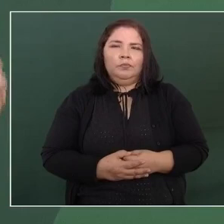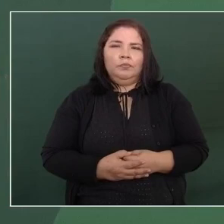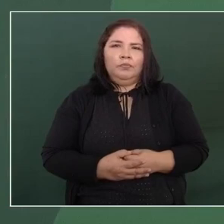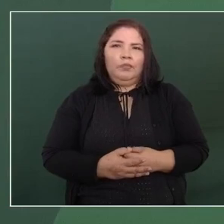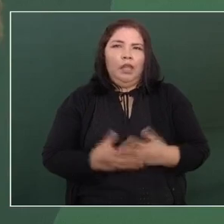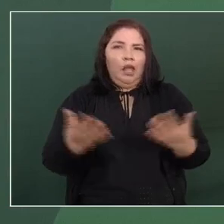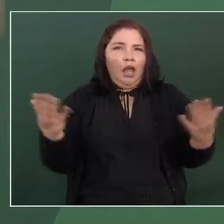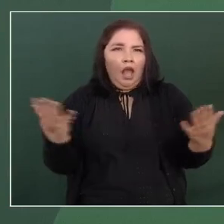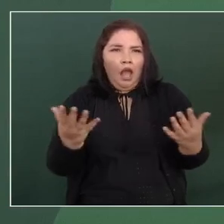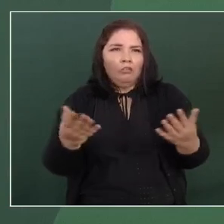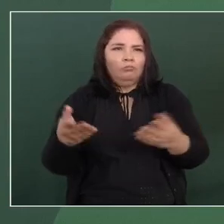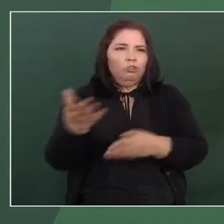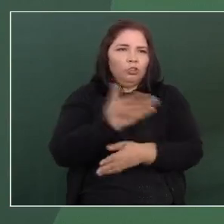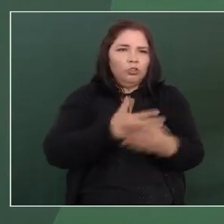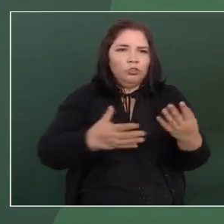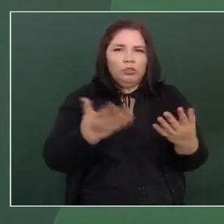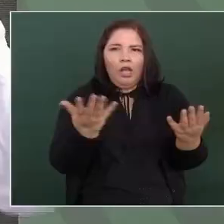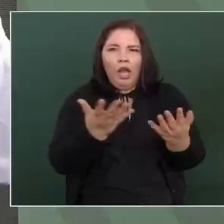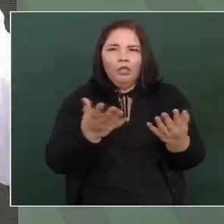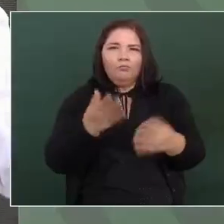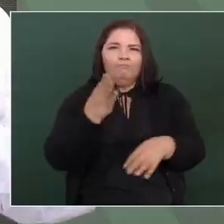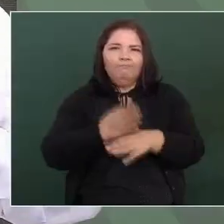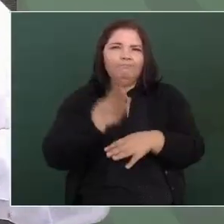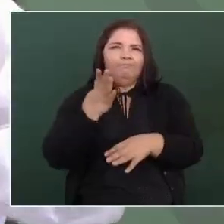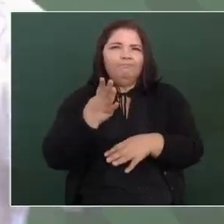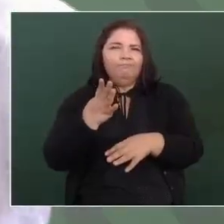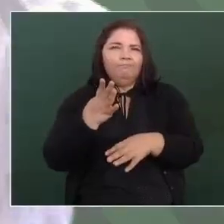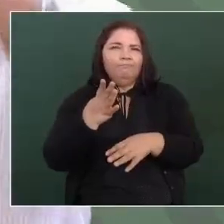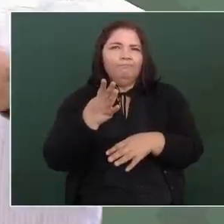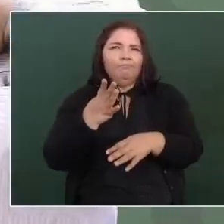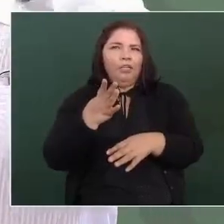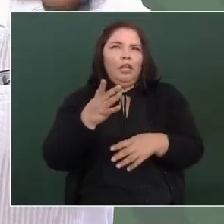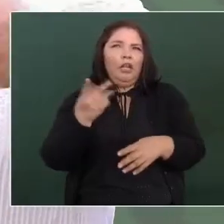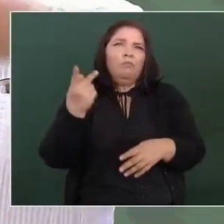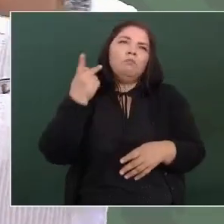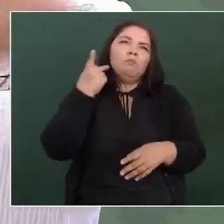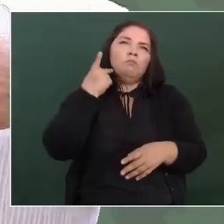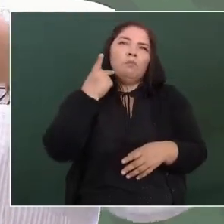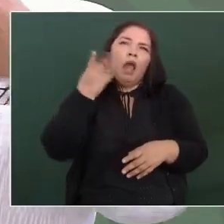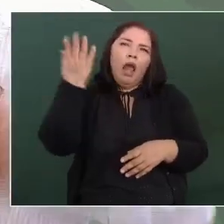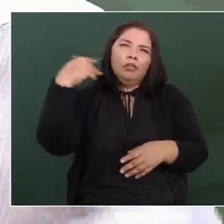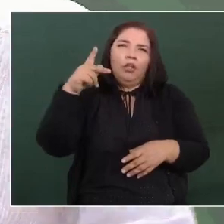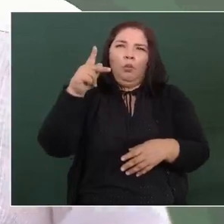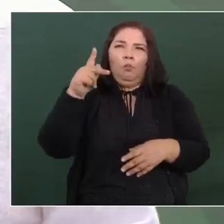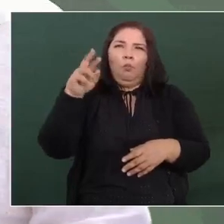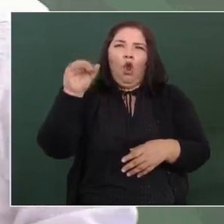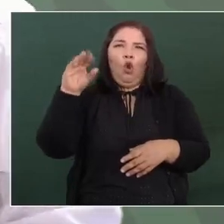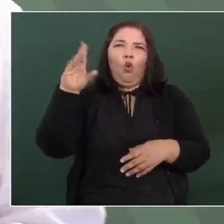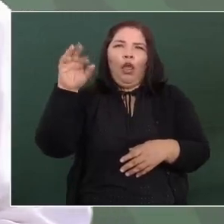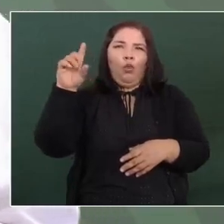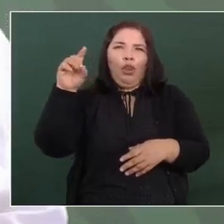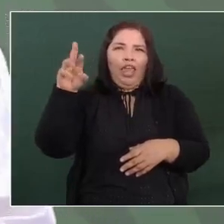la maquinaria desde la Procuraduría en aquellos tiempos